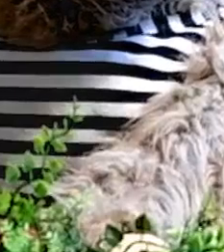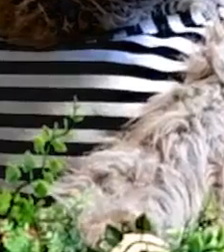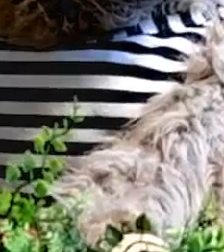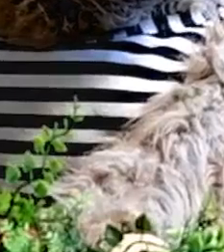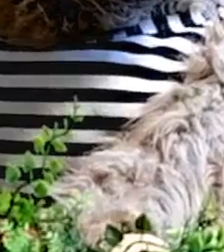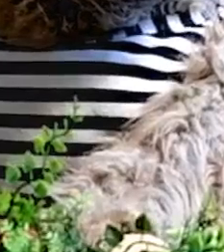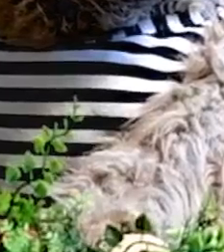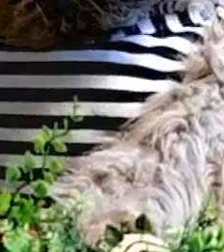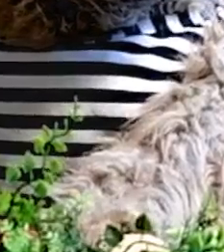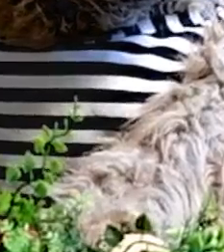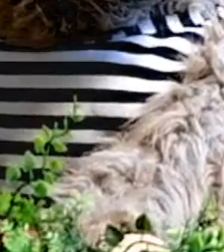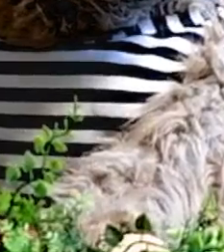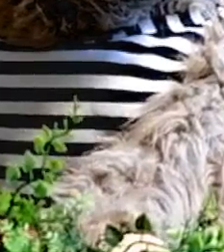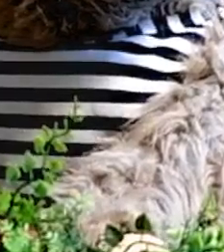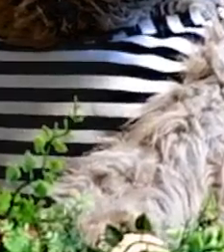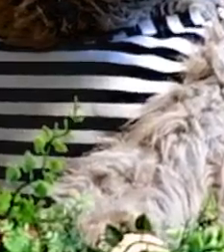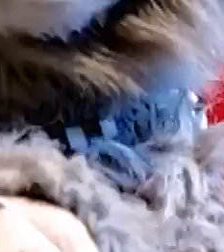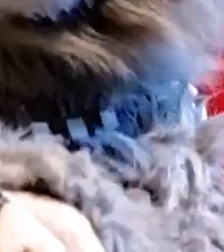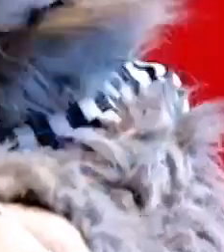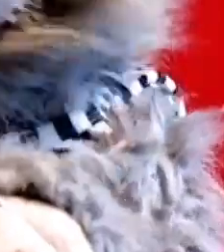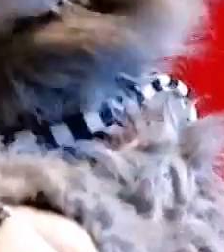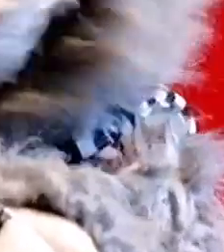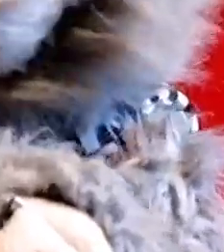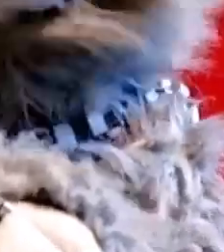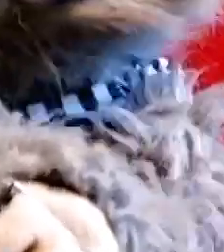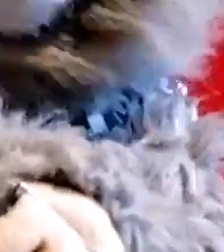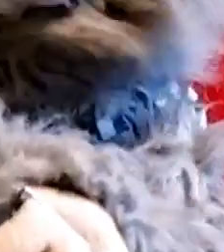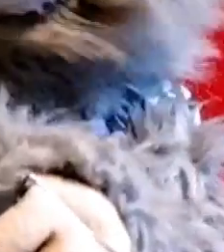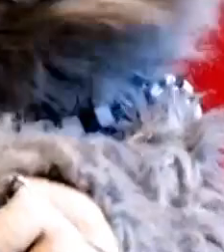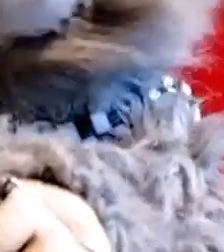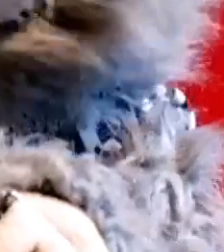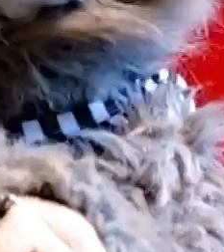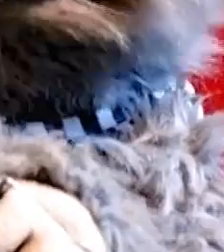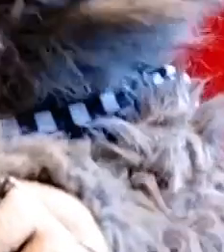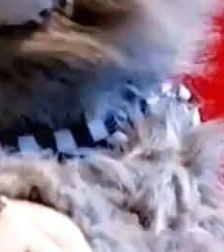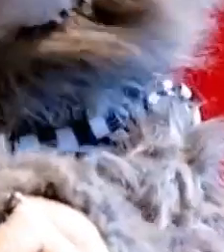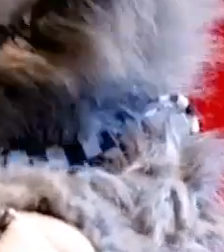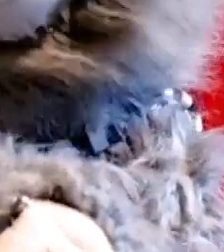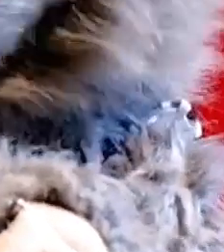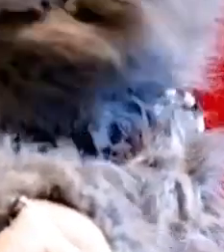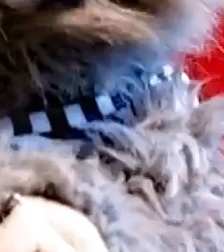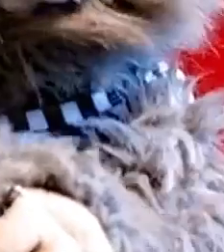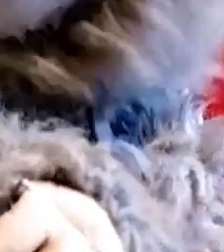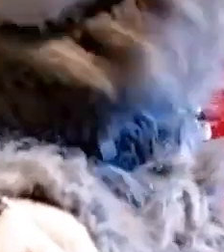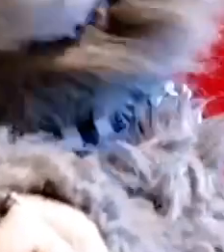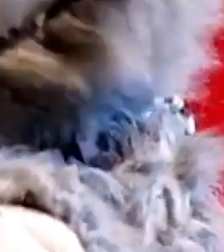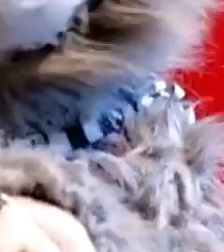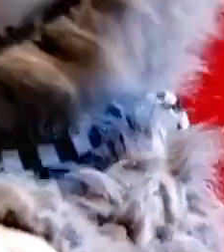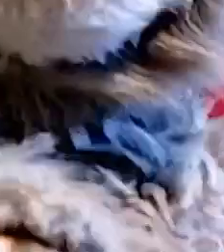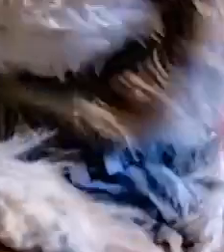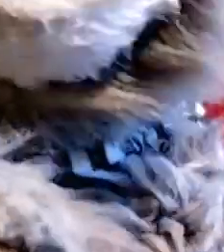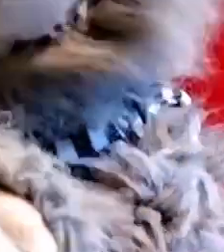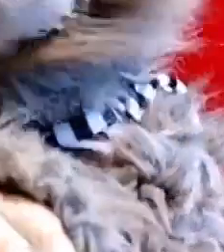en ríos, lagos o el océano? Con el tiempo, los plásticos regados tienden a degradarse y